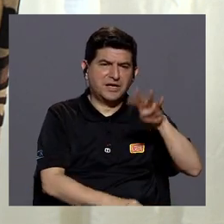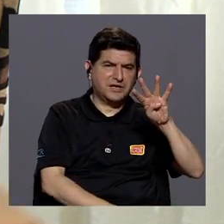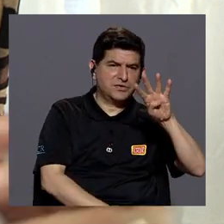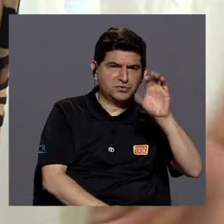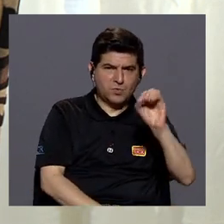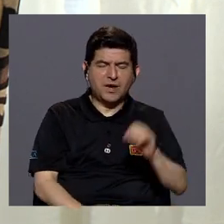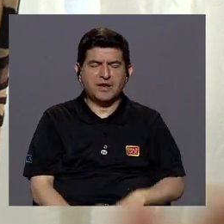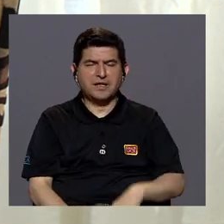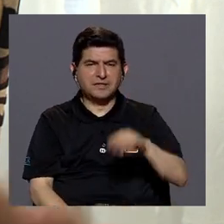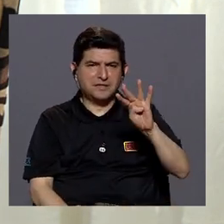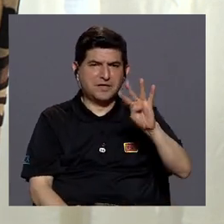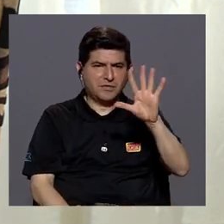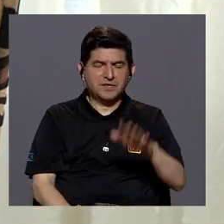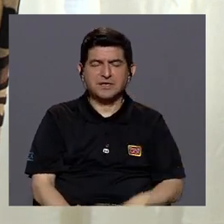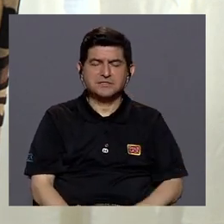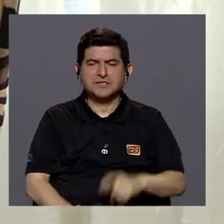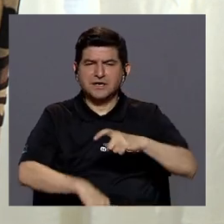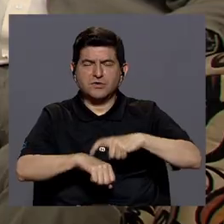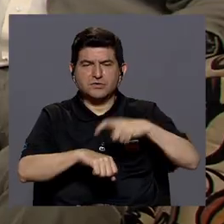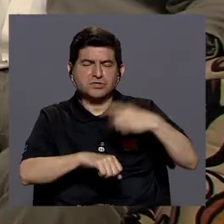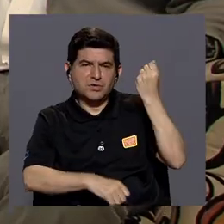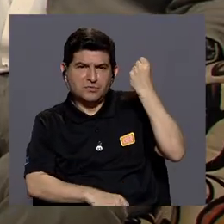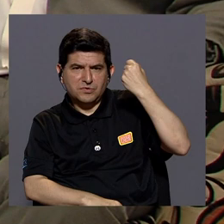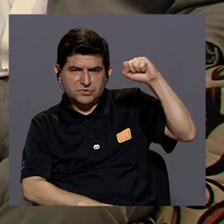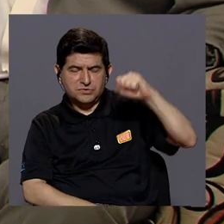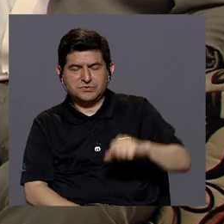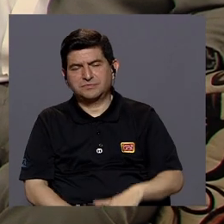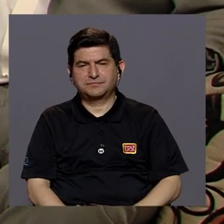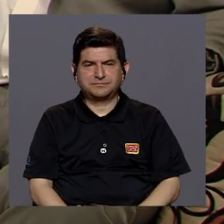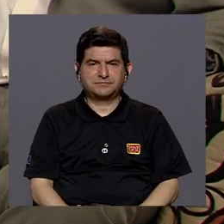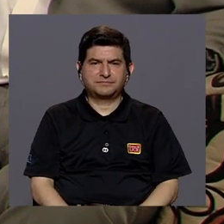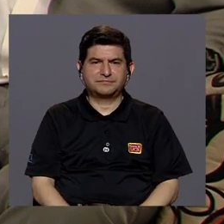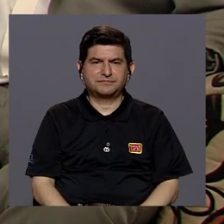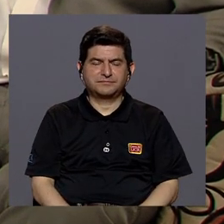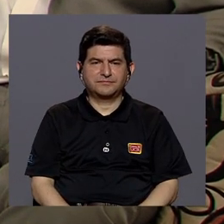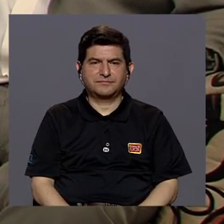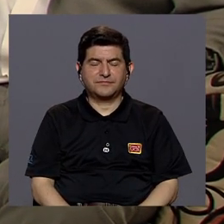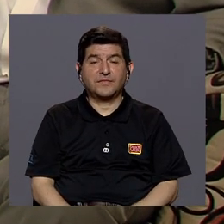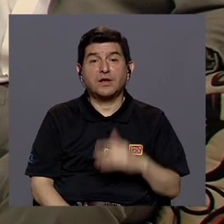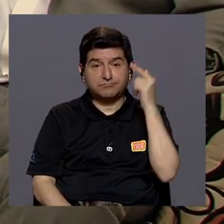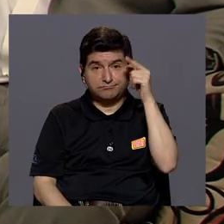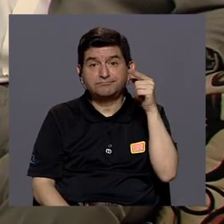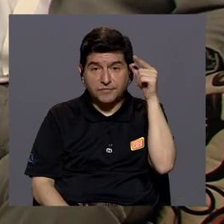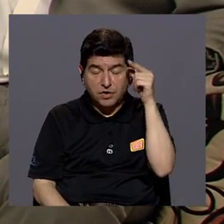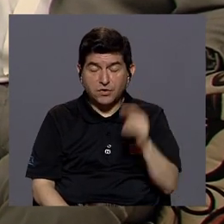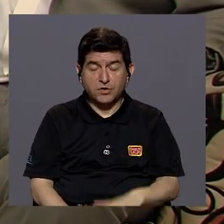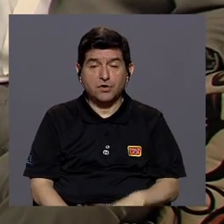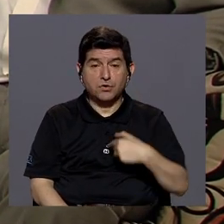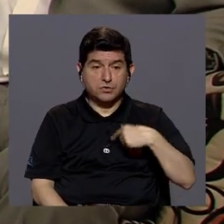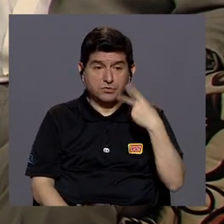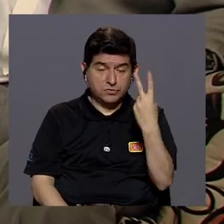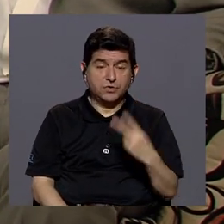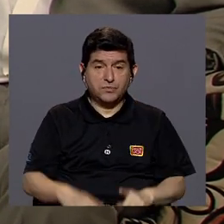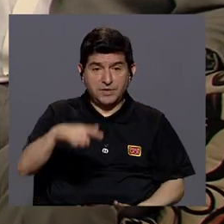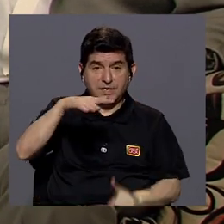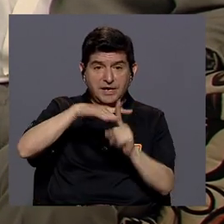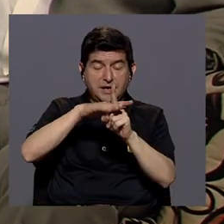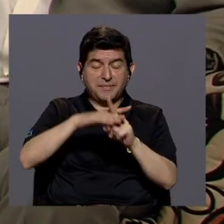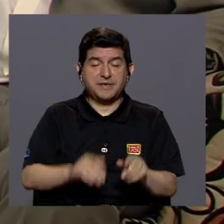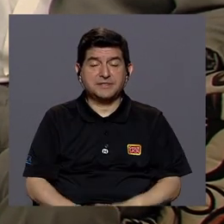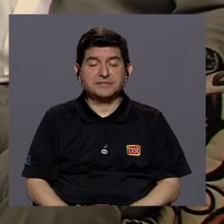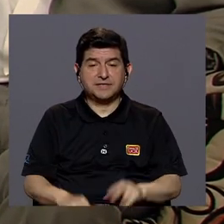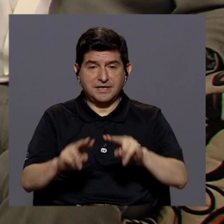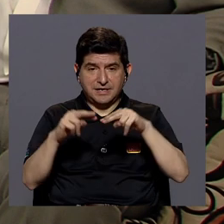caídos y la revolución y todo eso, cosas. Y desde luego que vi, por ejemplo, el surgir La Nación en el